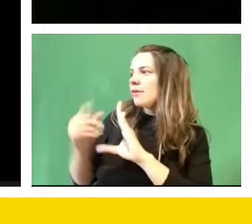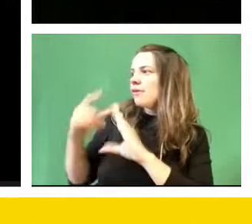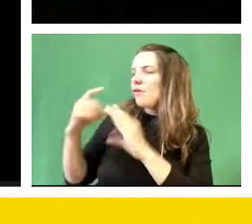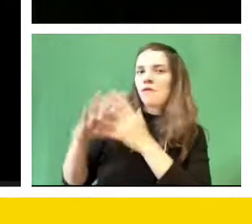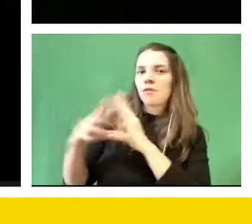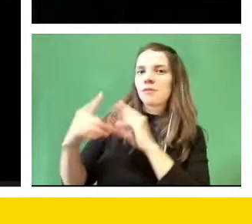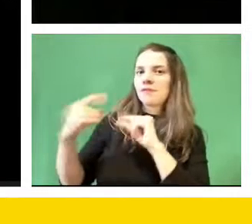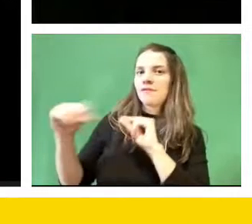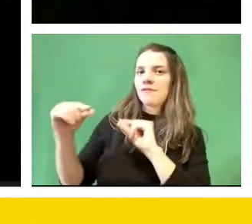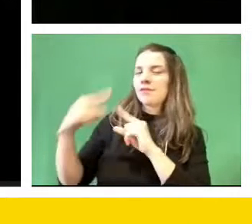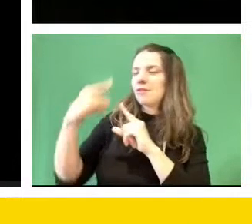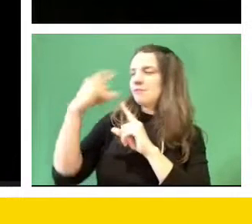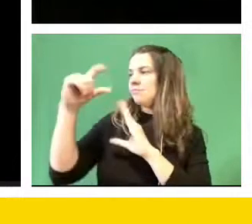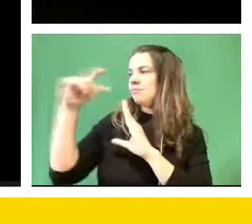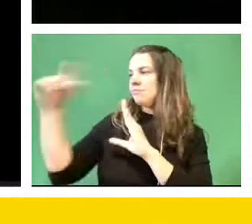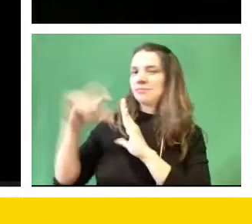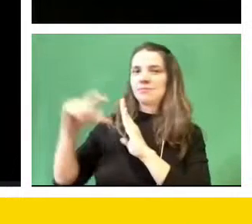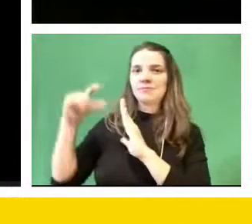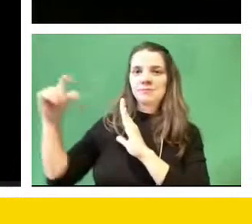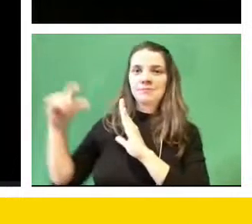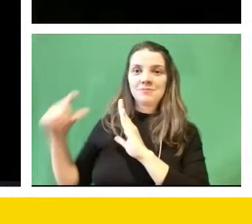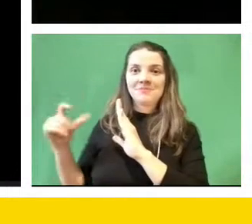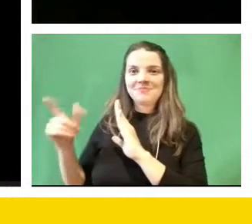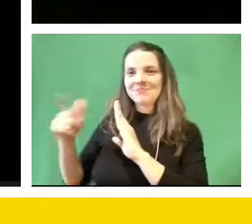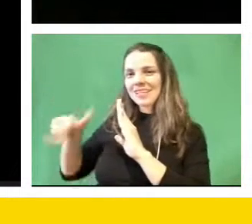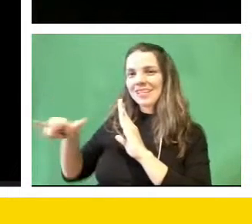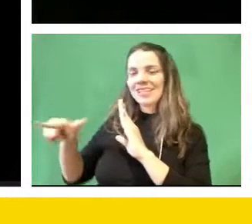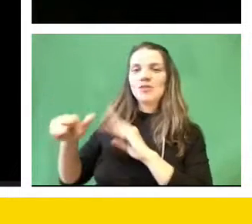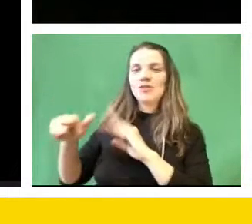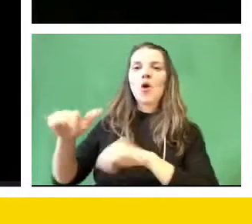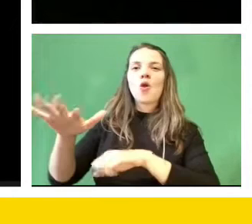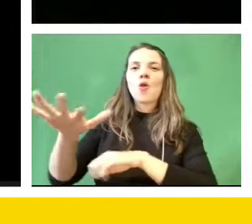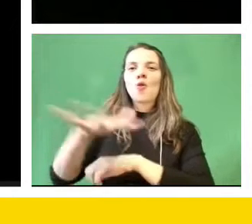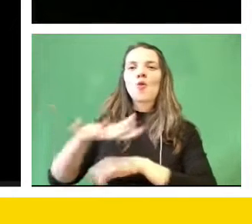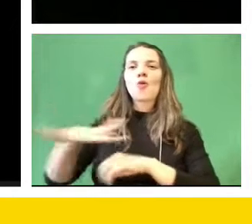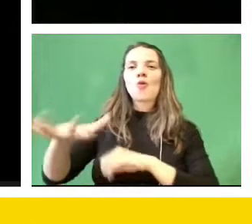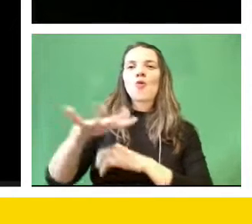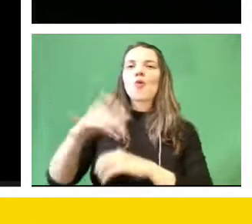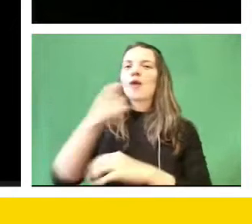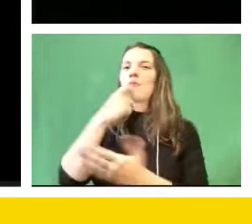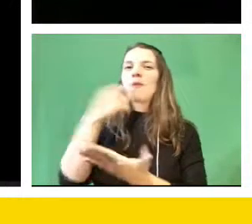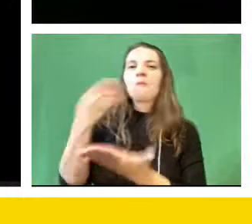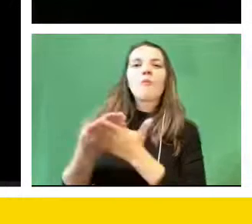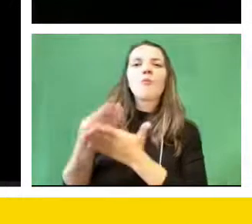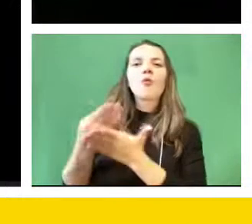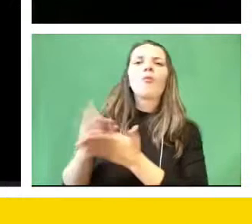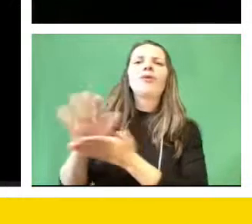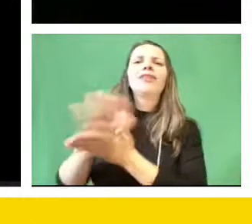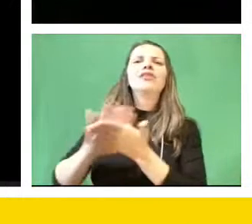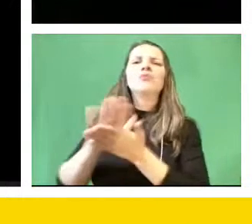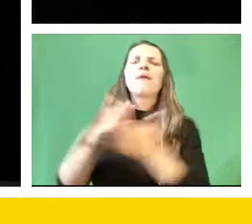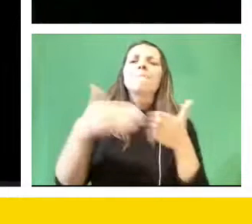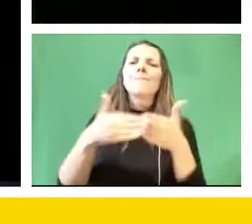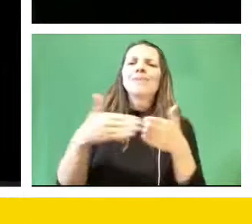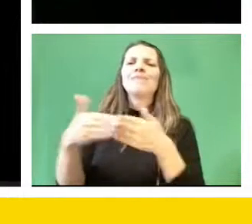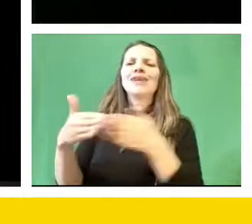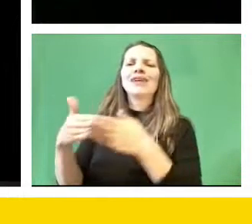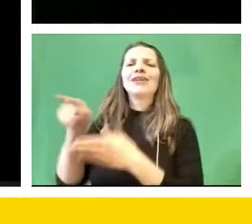zonas para las que se hicieron propuestas de solución de las barreras arquitectónicas